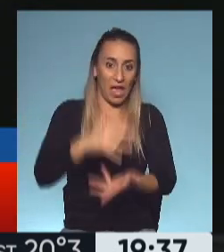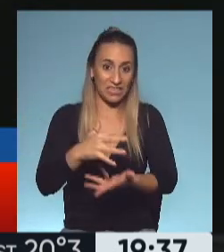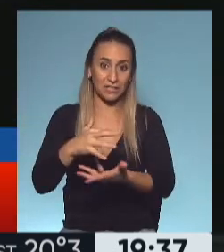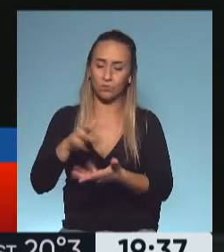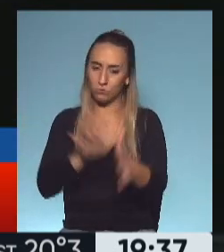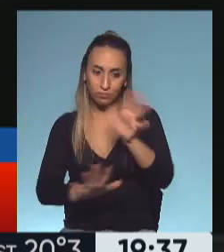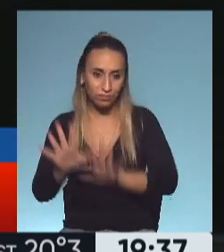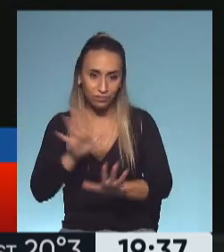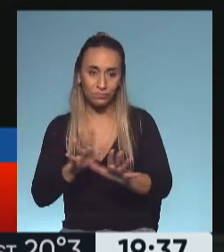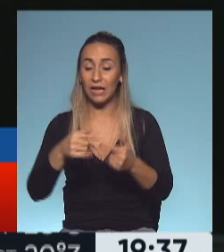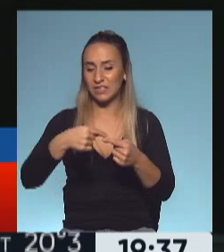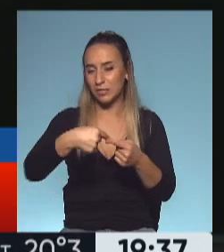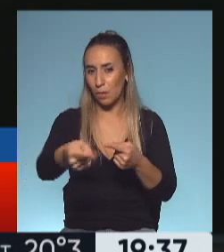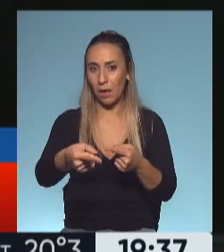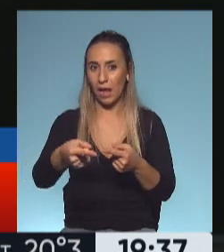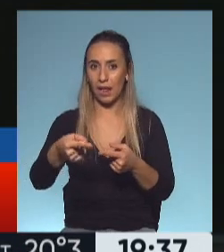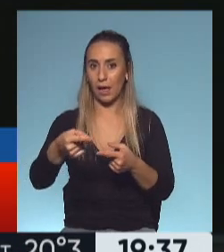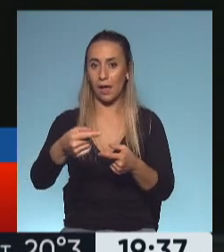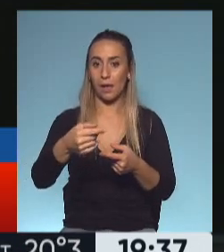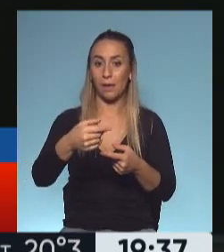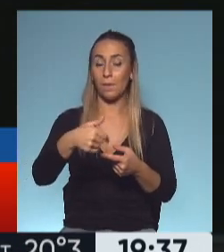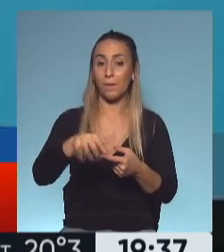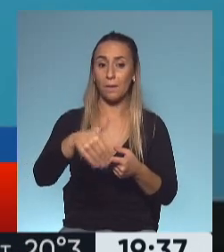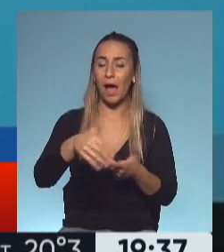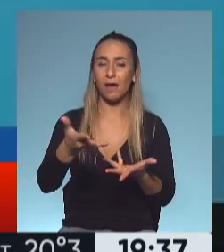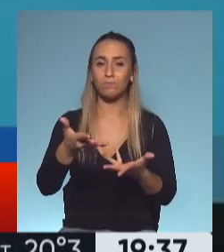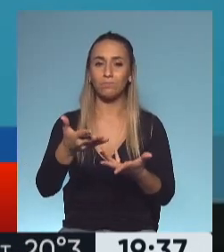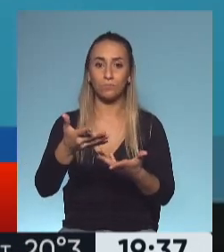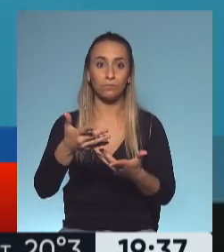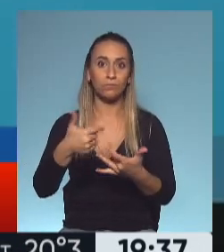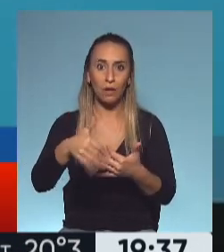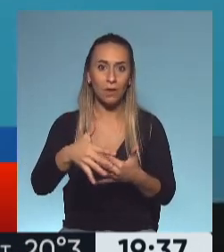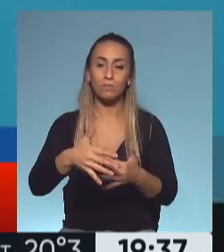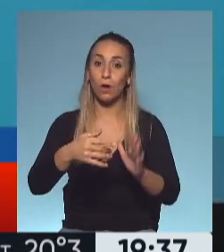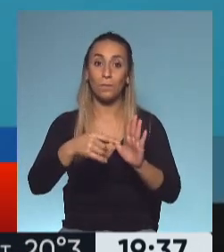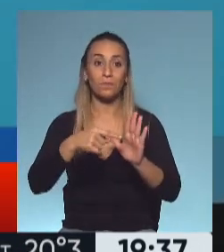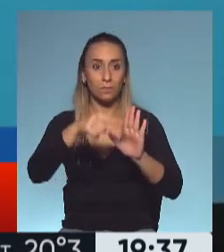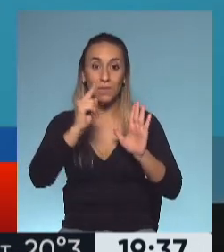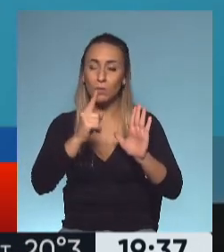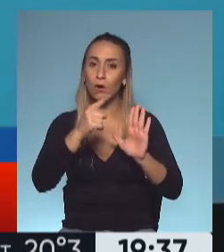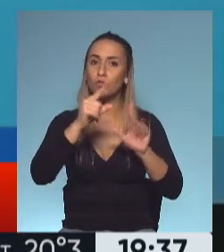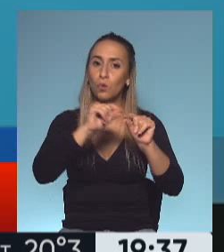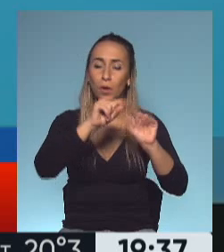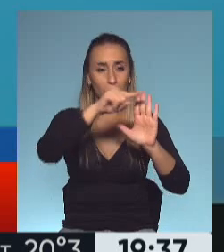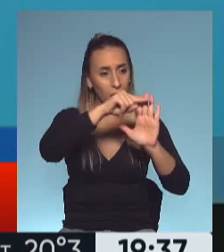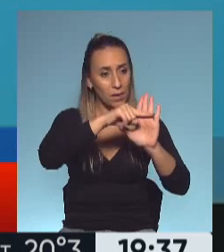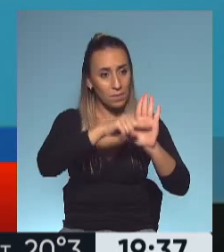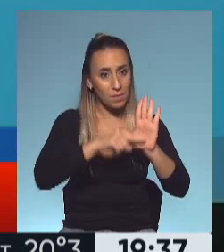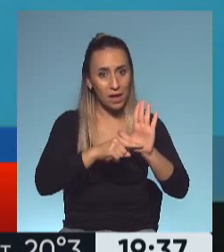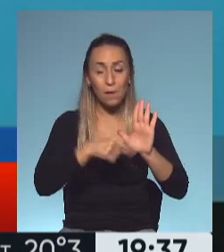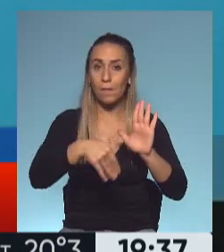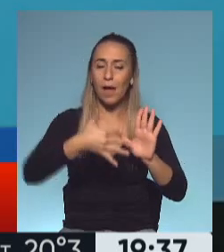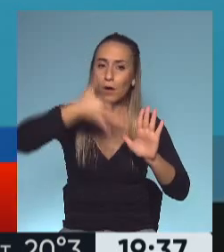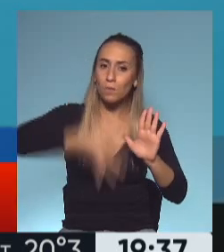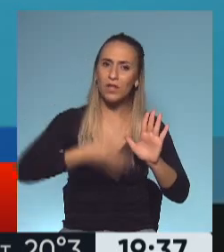el transcurso de esta semana, vamos a cumplir este hito. Cuando digo cumplir, el primer hito, que es vacunar al personal